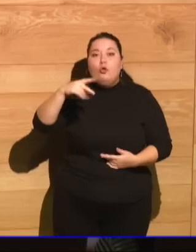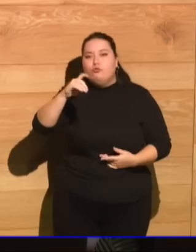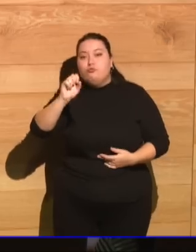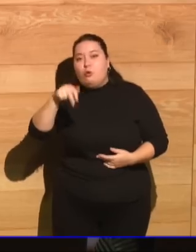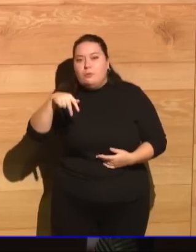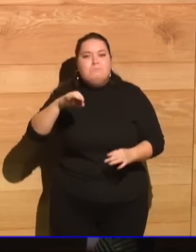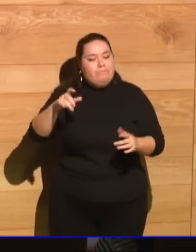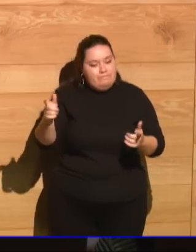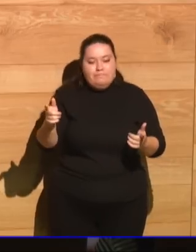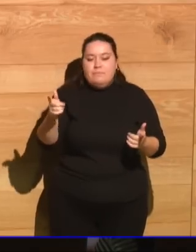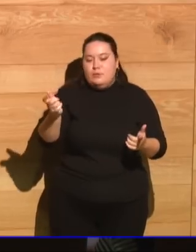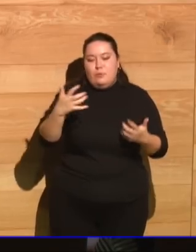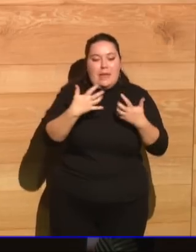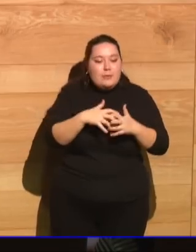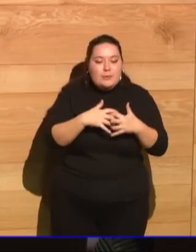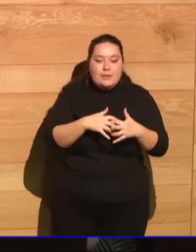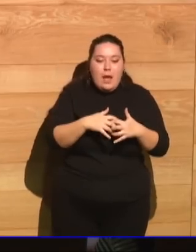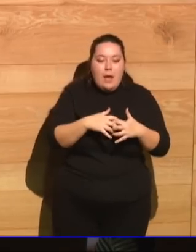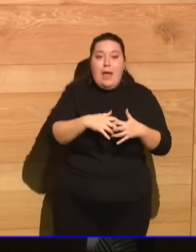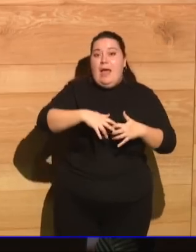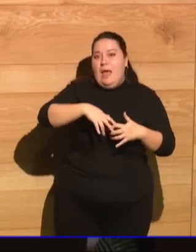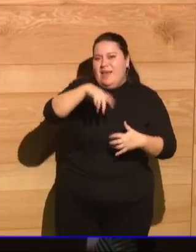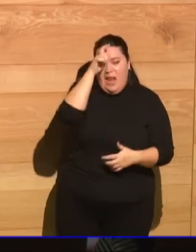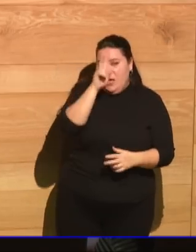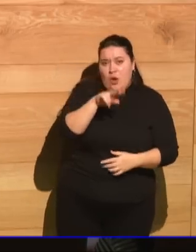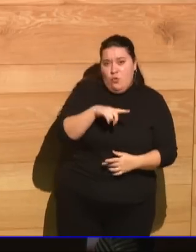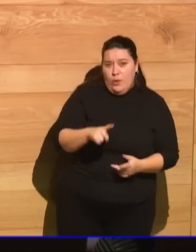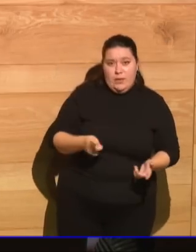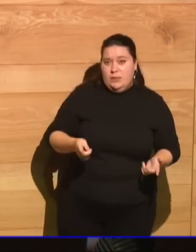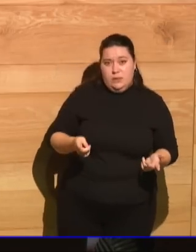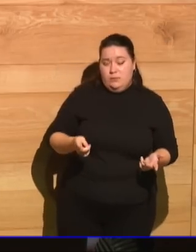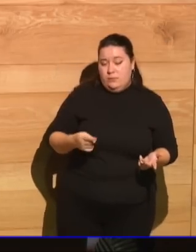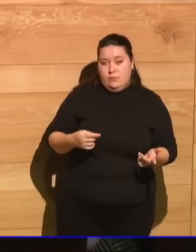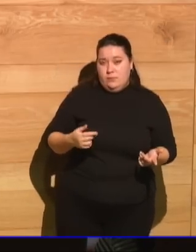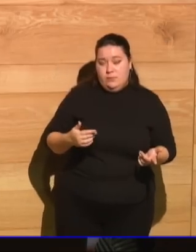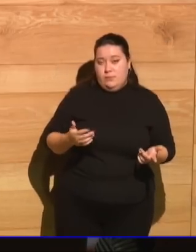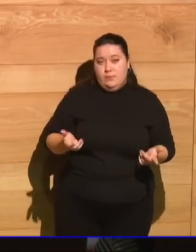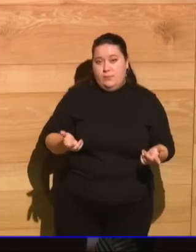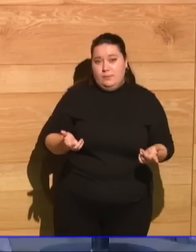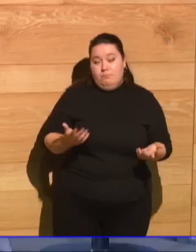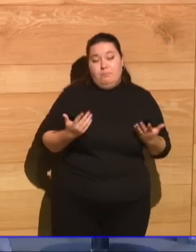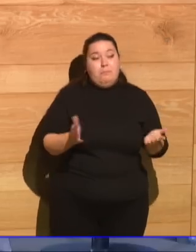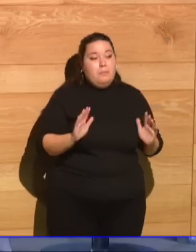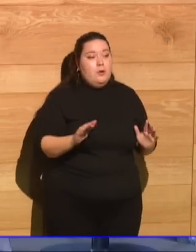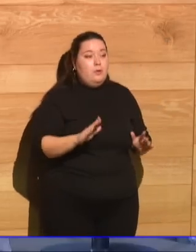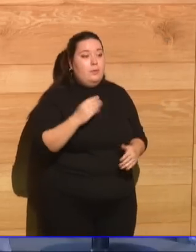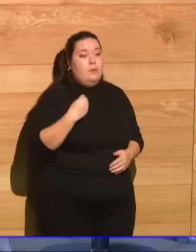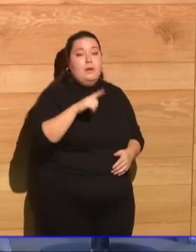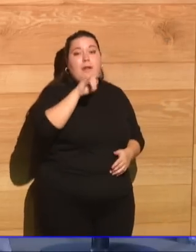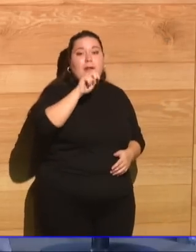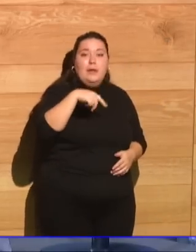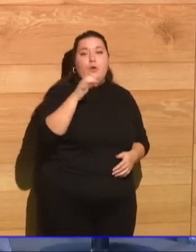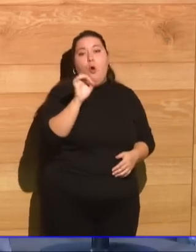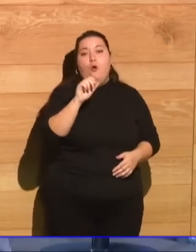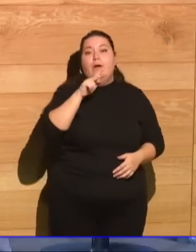una industria iraní en la que se traten de estar creando las cosas. Sí, pero hasta cierto punto, tanto Lean como Hitchcock